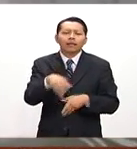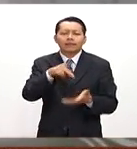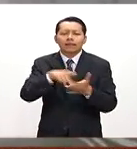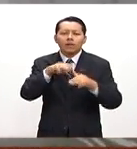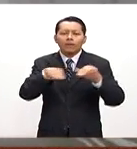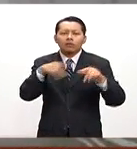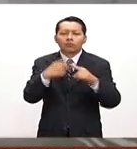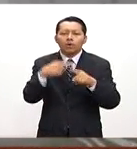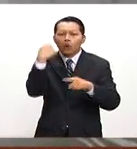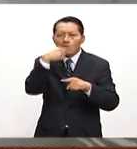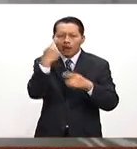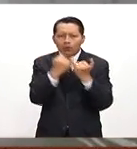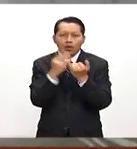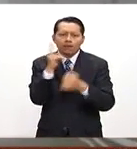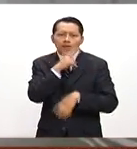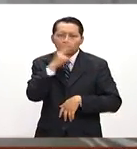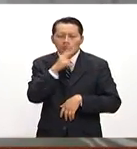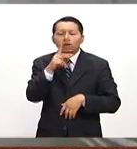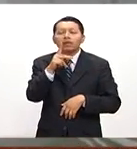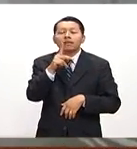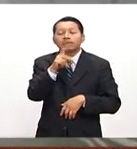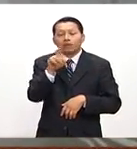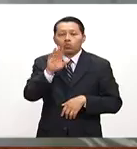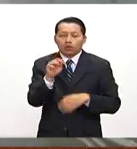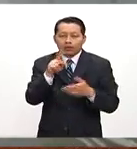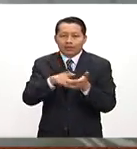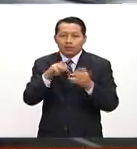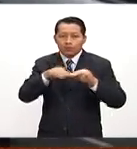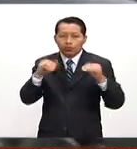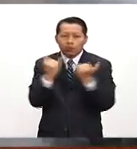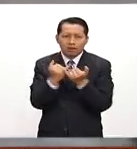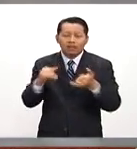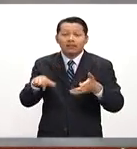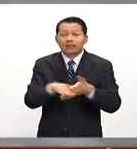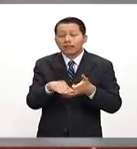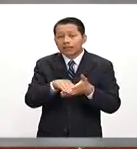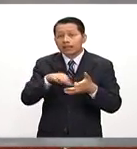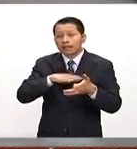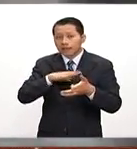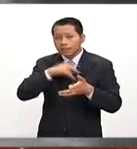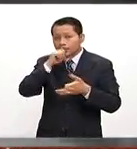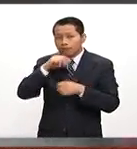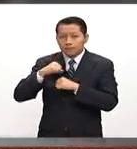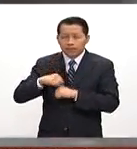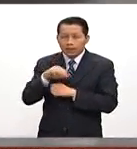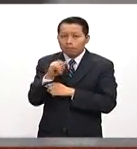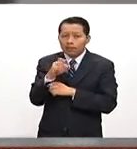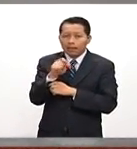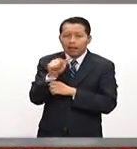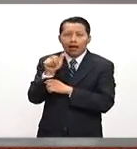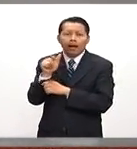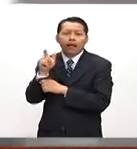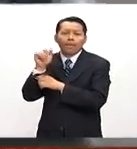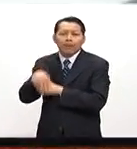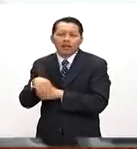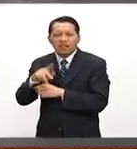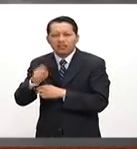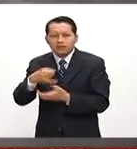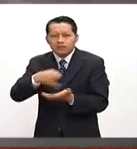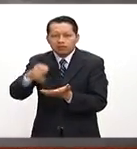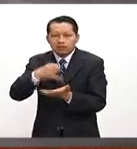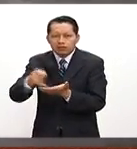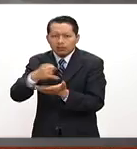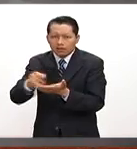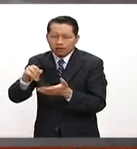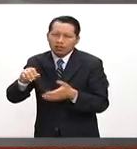hora y rachas de 140 kilómetros, se aproxima hacia la comisaría Miguel Alemán, una zona agrícola ubicada al